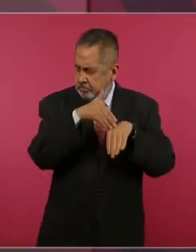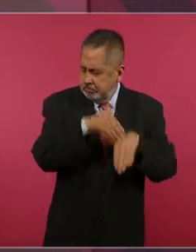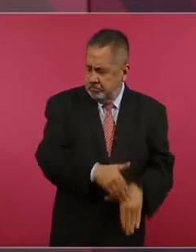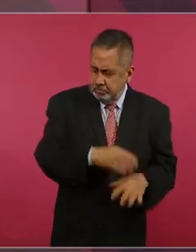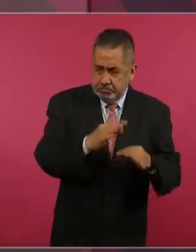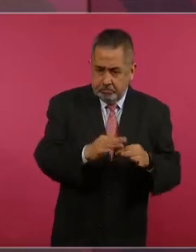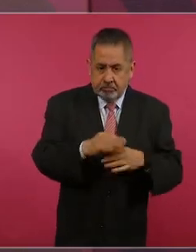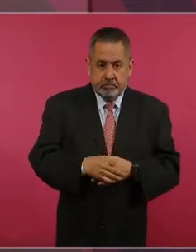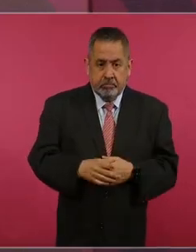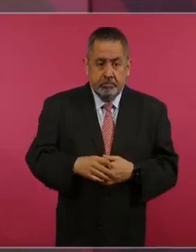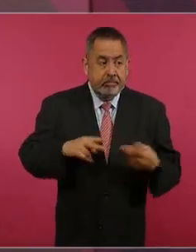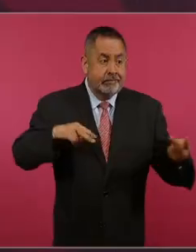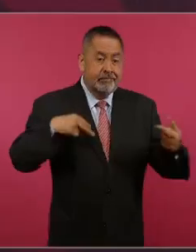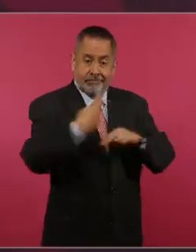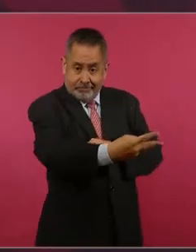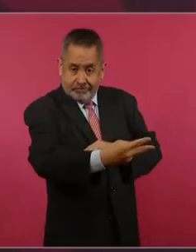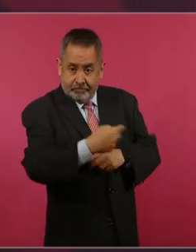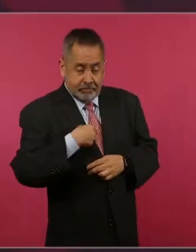Ellos no,